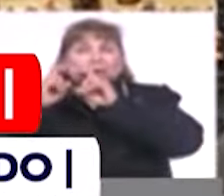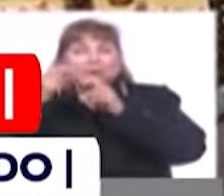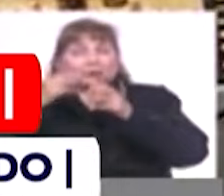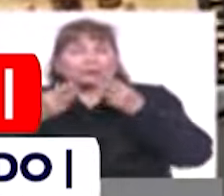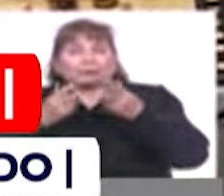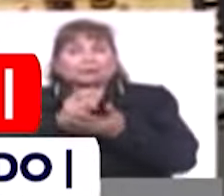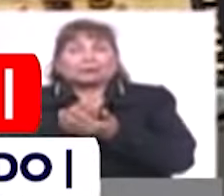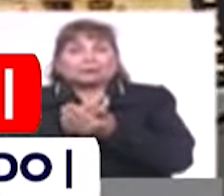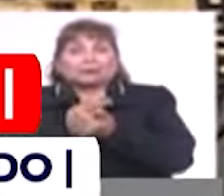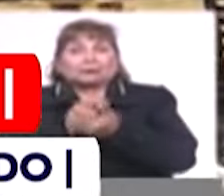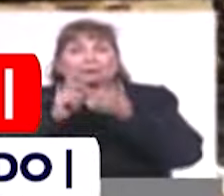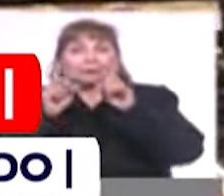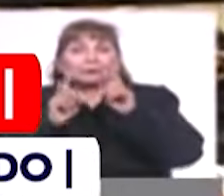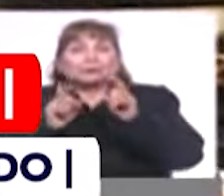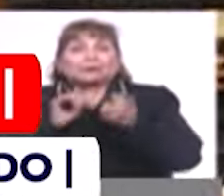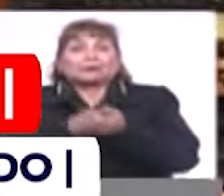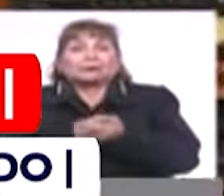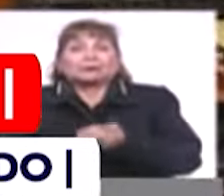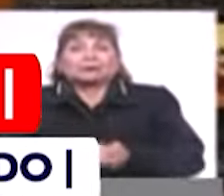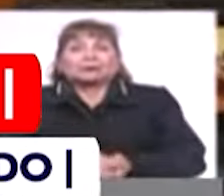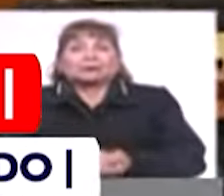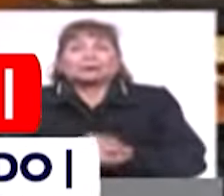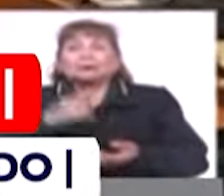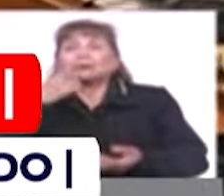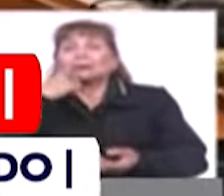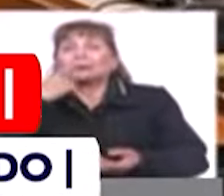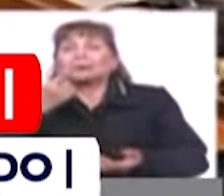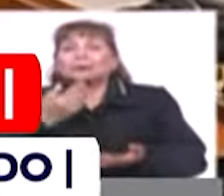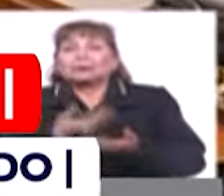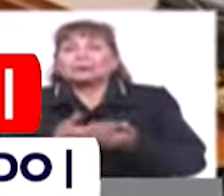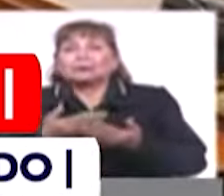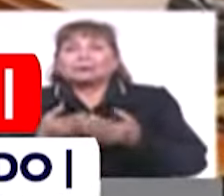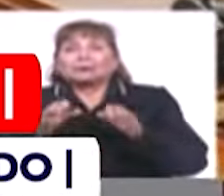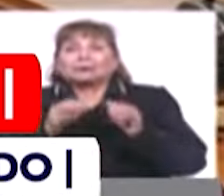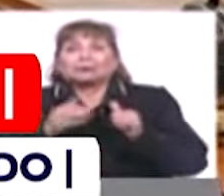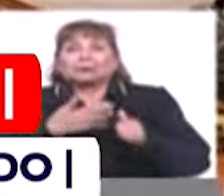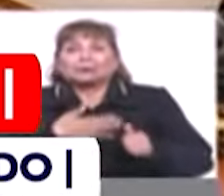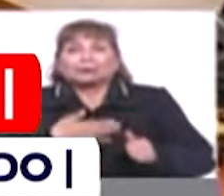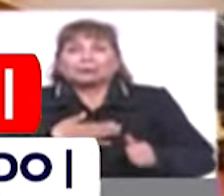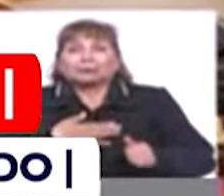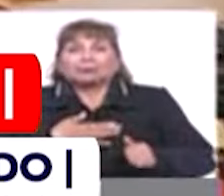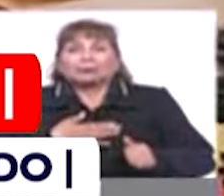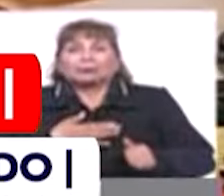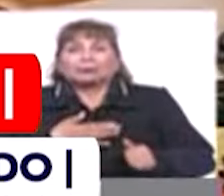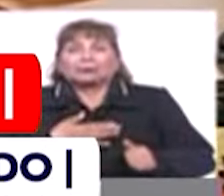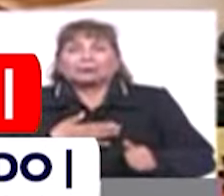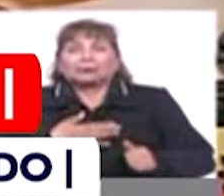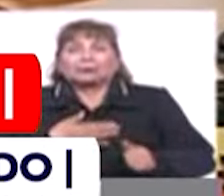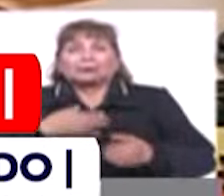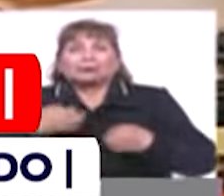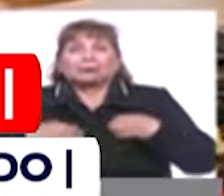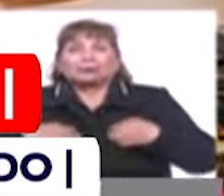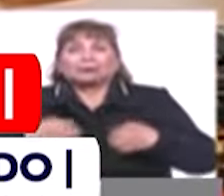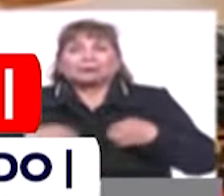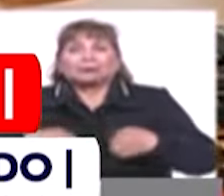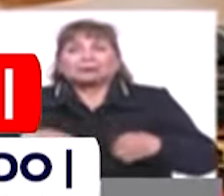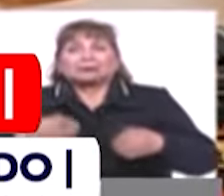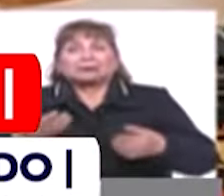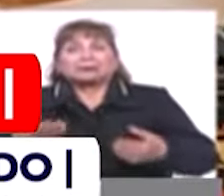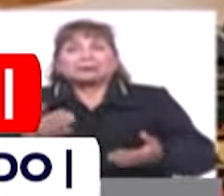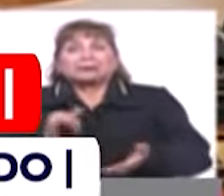sería mi mi malestar pero bueno como ya aprendí a dejar mis